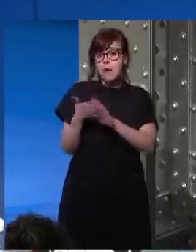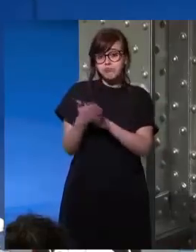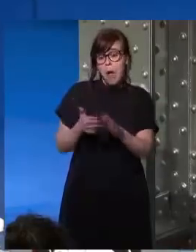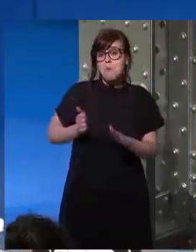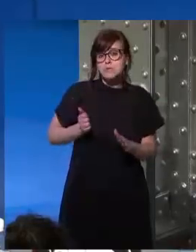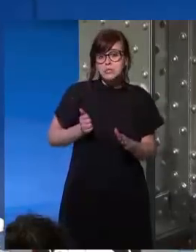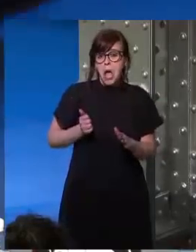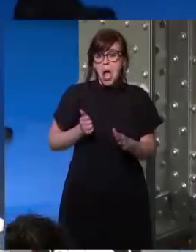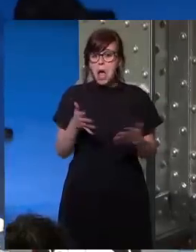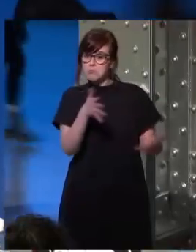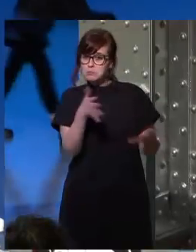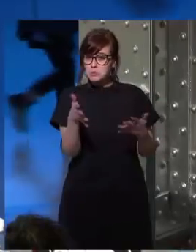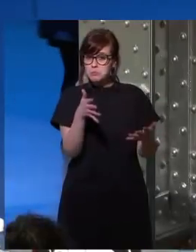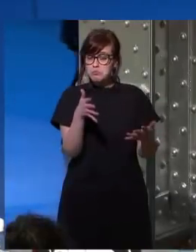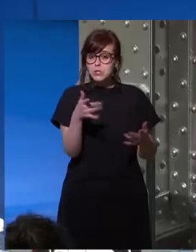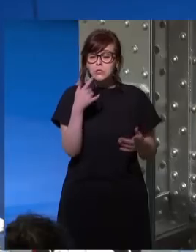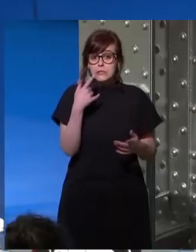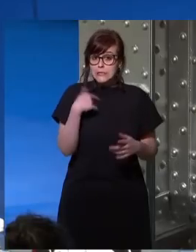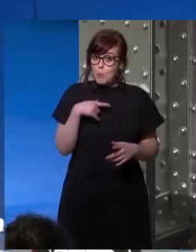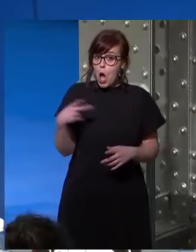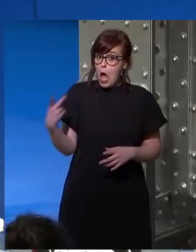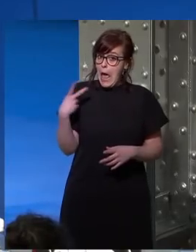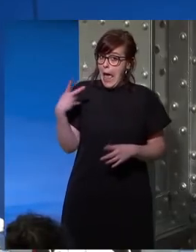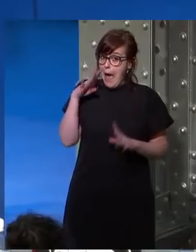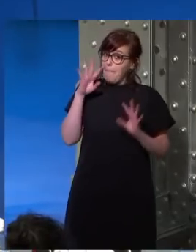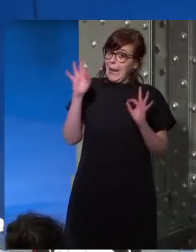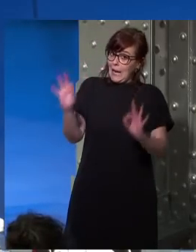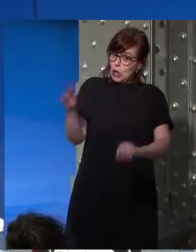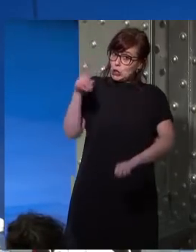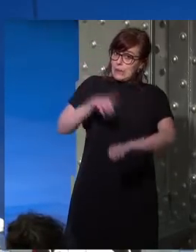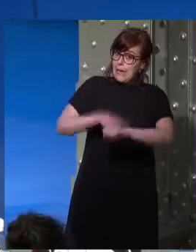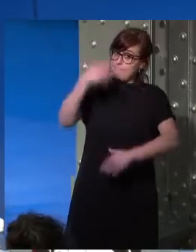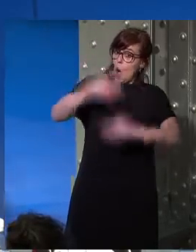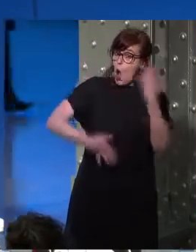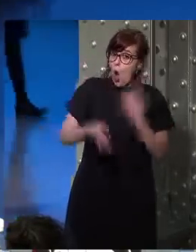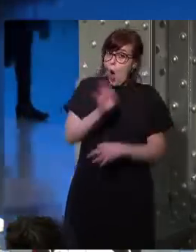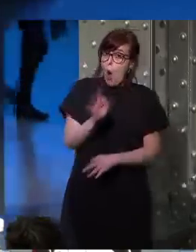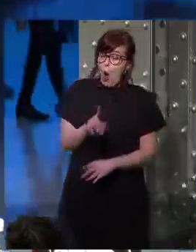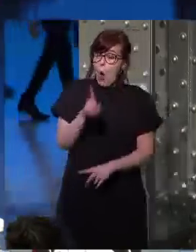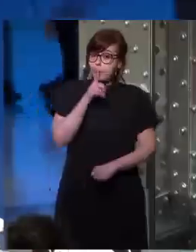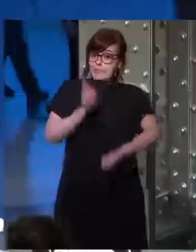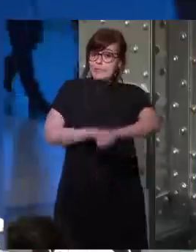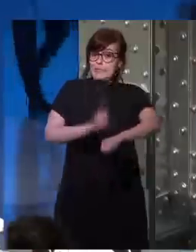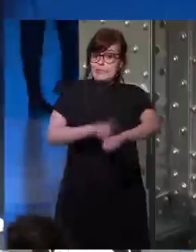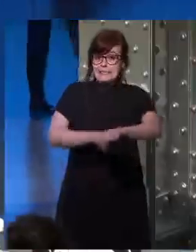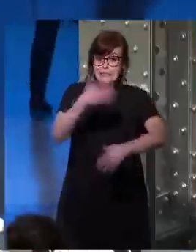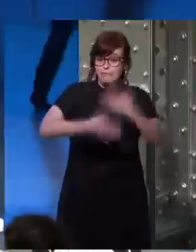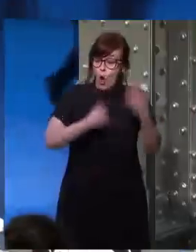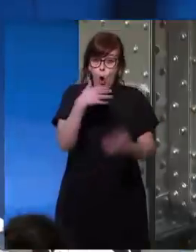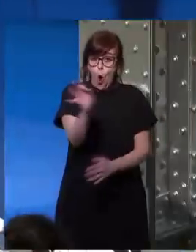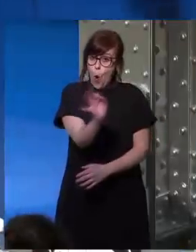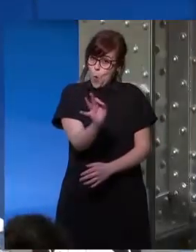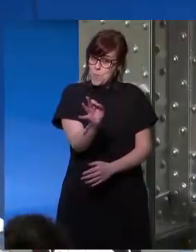así como unos... No, sí, nosotros es muy peligroso, porque sí. podemos... Y no nos calla nadie, ¿no? Y ya hemos dicho